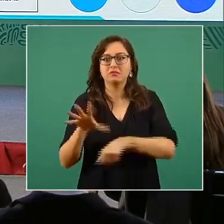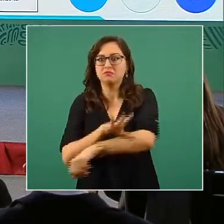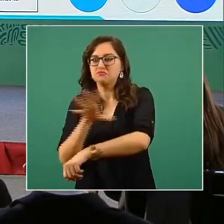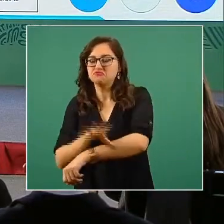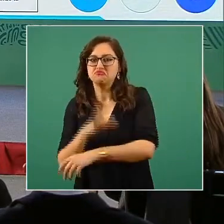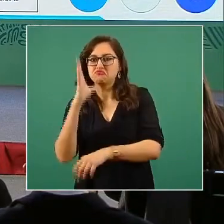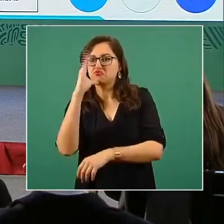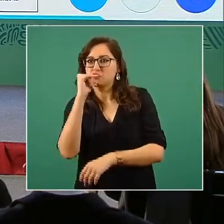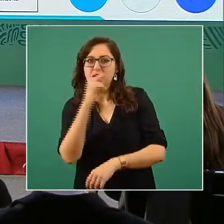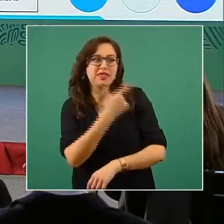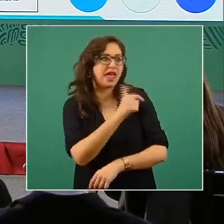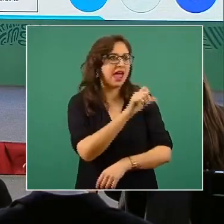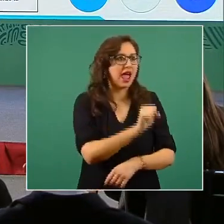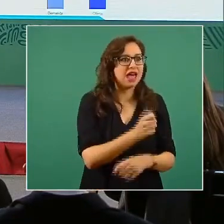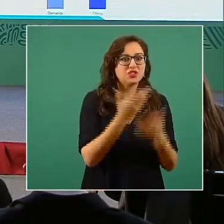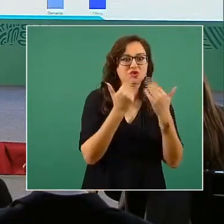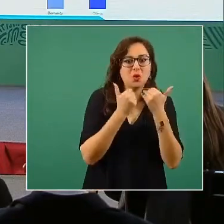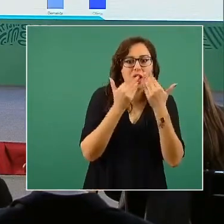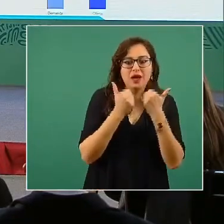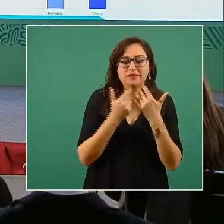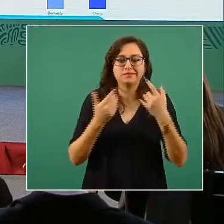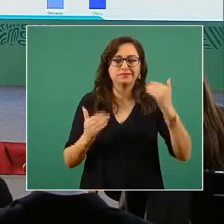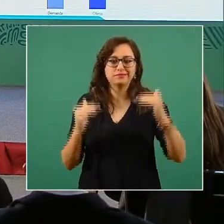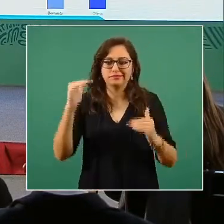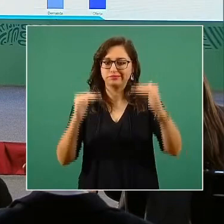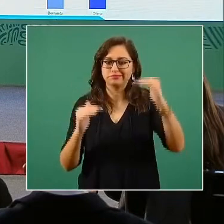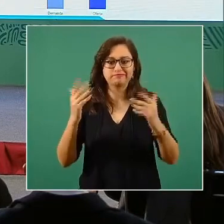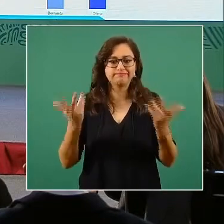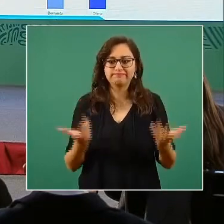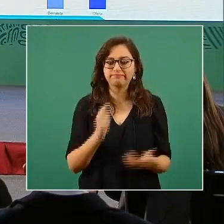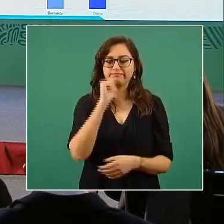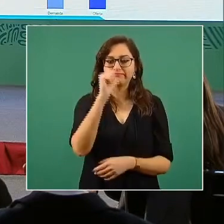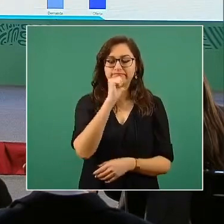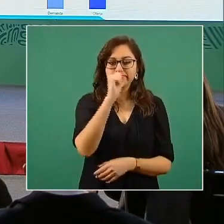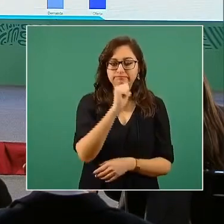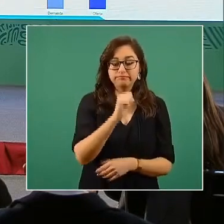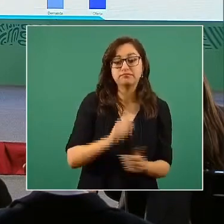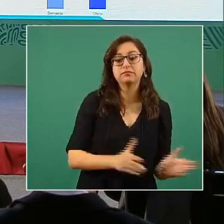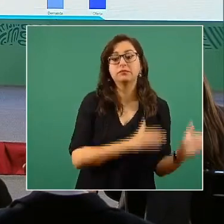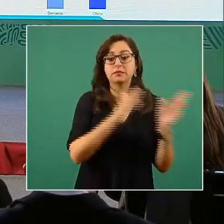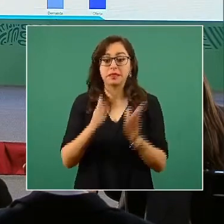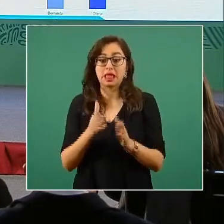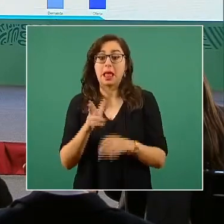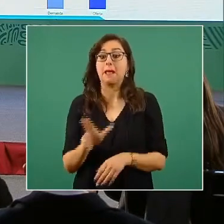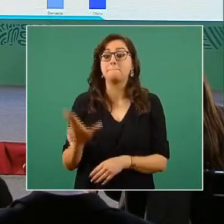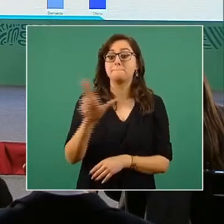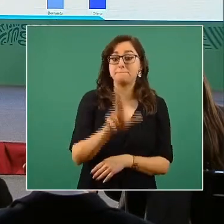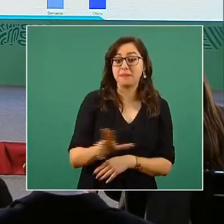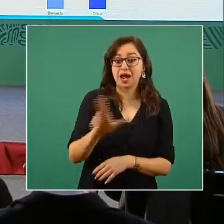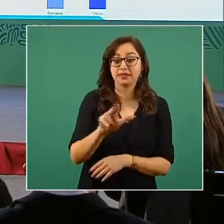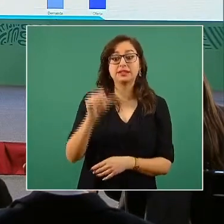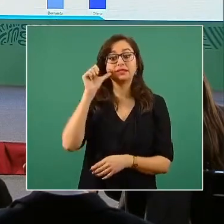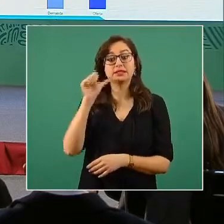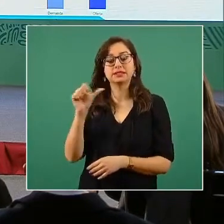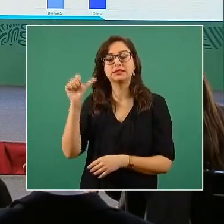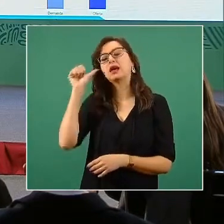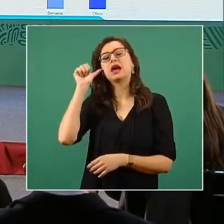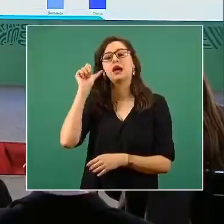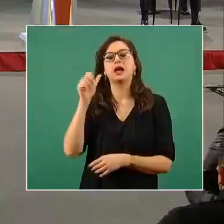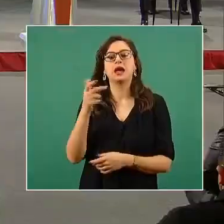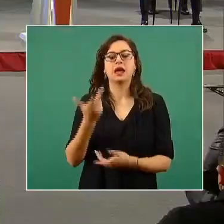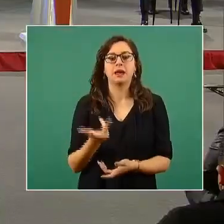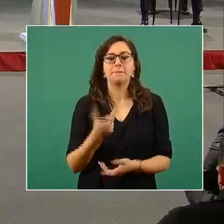electricidad. Le damos a la siguiente, por favor. Este ya es el martes. La afectación el día de ayer fue todavía